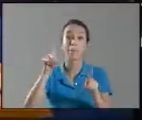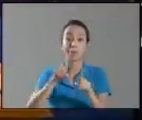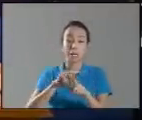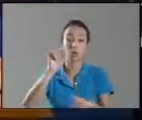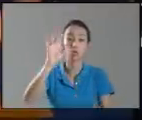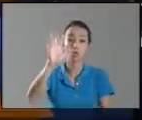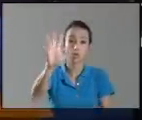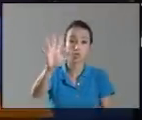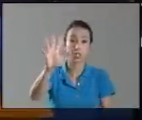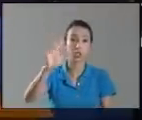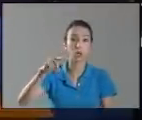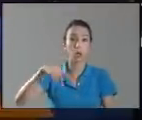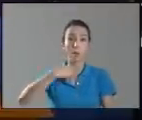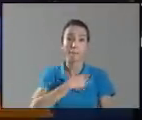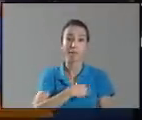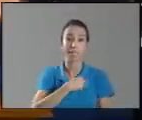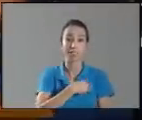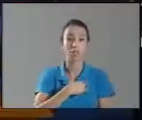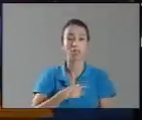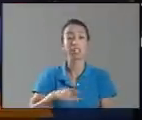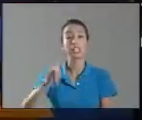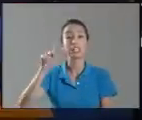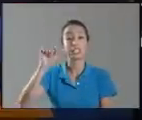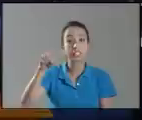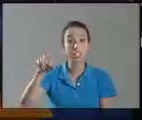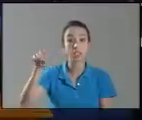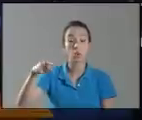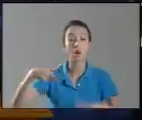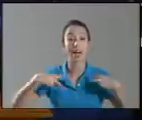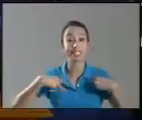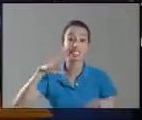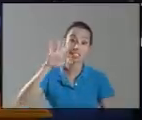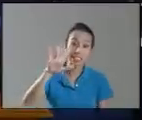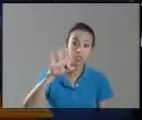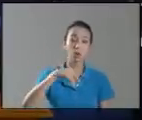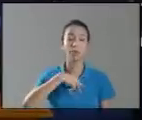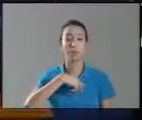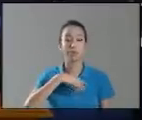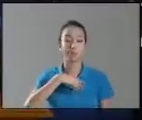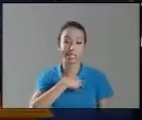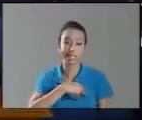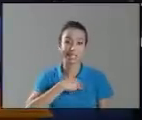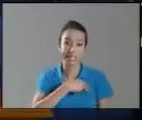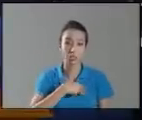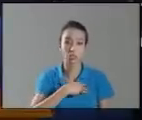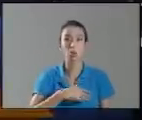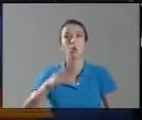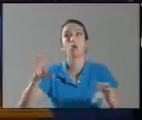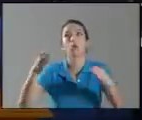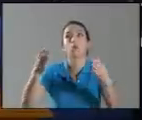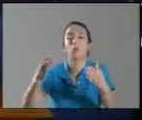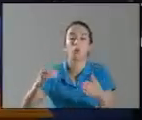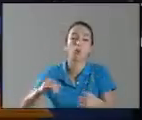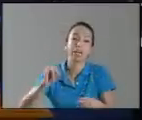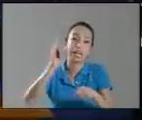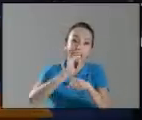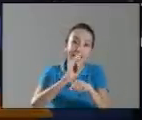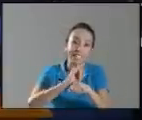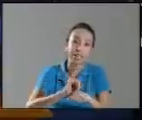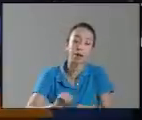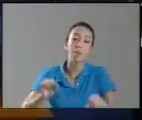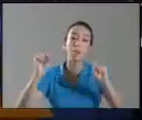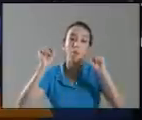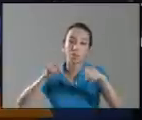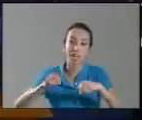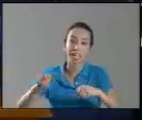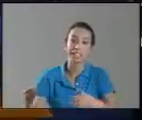verso 11 se nos dijo que los cinco ministerios iban a trabajar en esto. Entonces, si no hay cinco ministerios, ¿cómo va a dar la